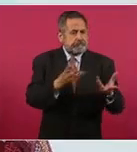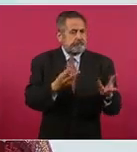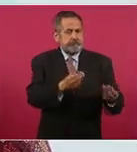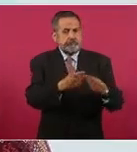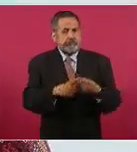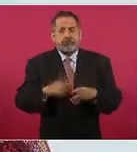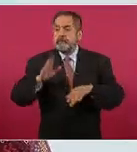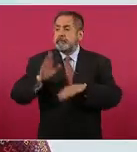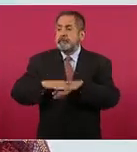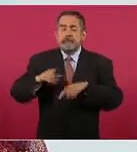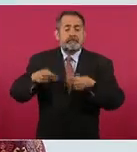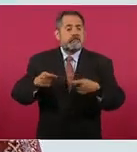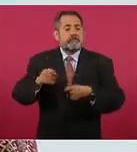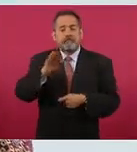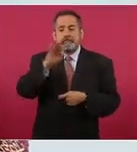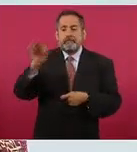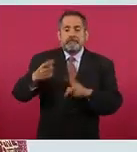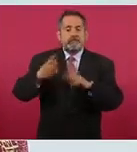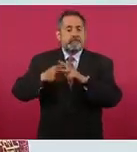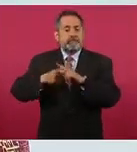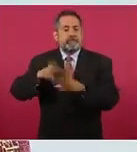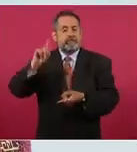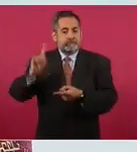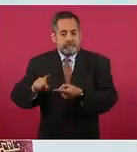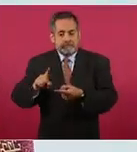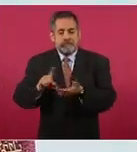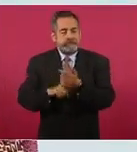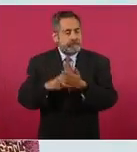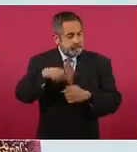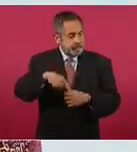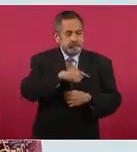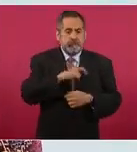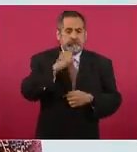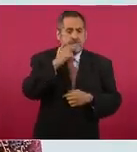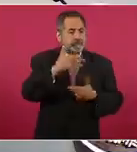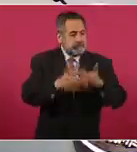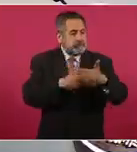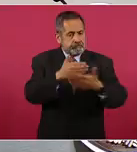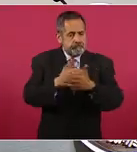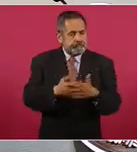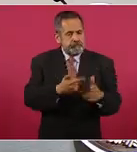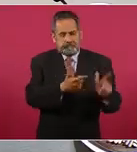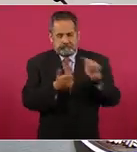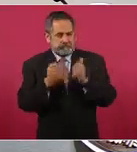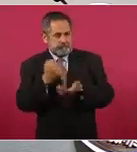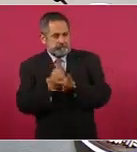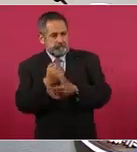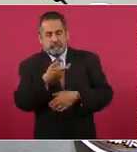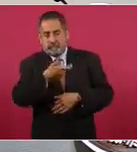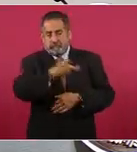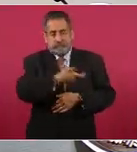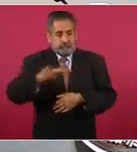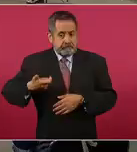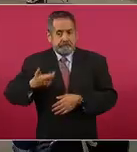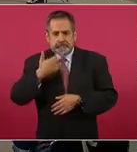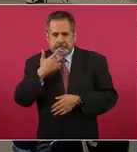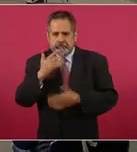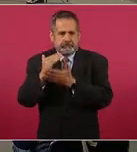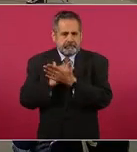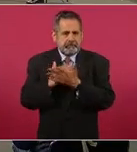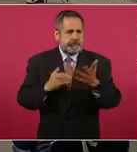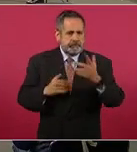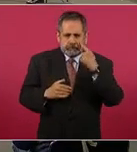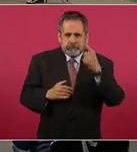Se les dieron mayores tasas anuales y se hizo mayores deducciones para que pudieran pagar menos impuestos. La siguiente, por favor.